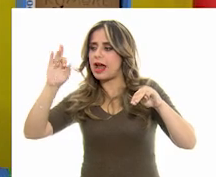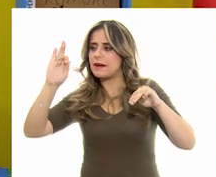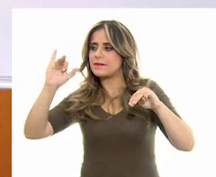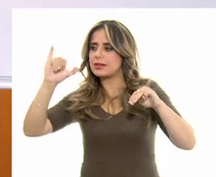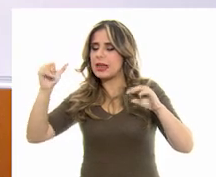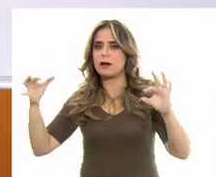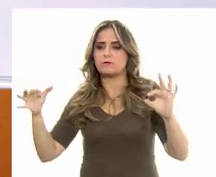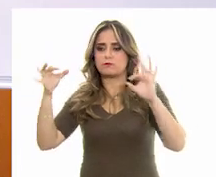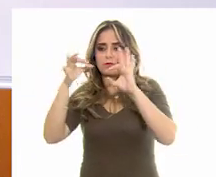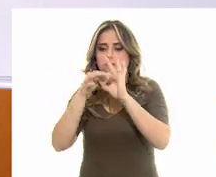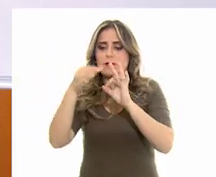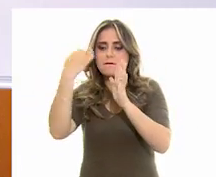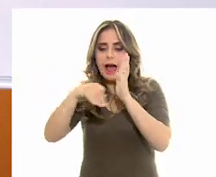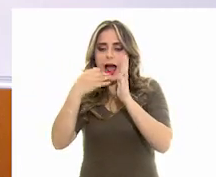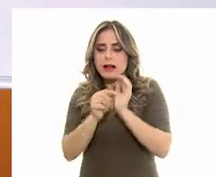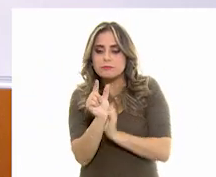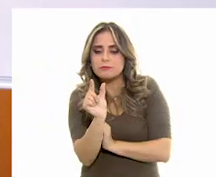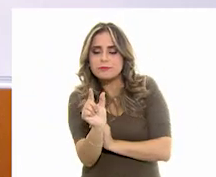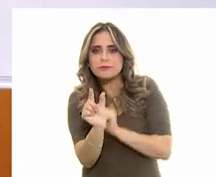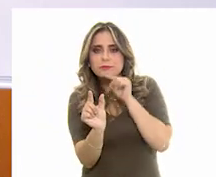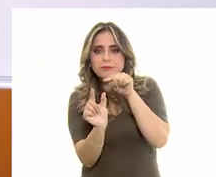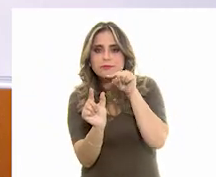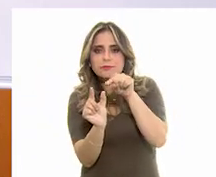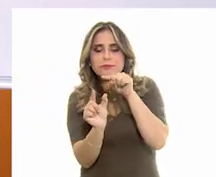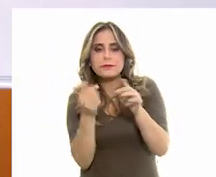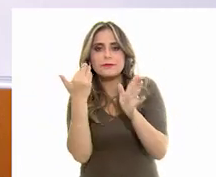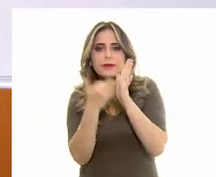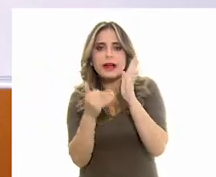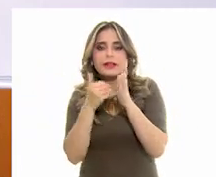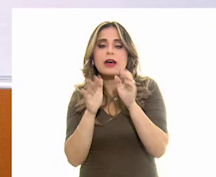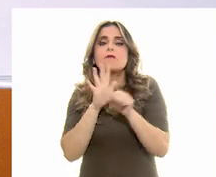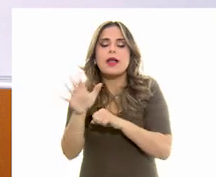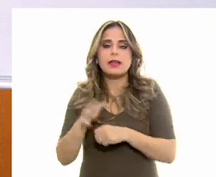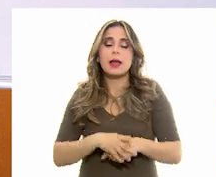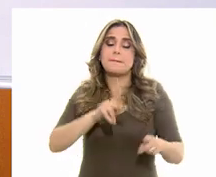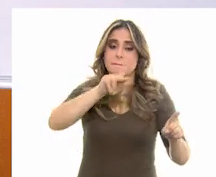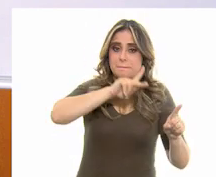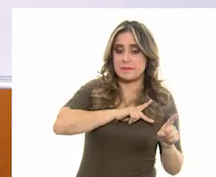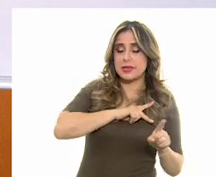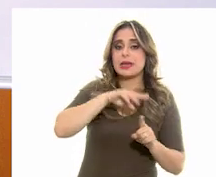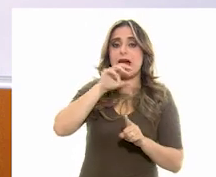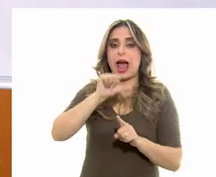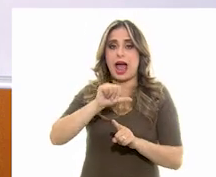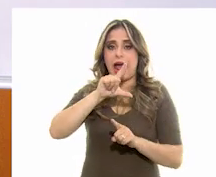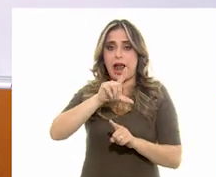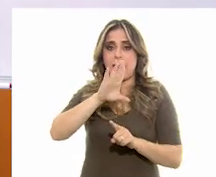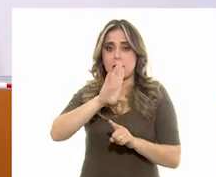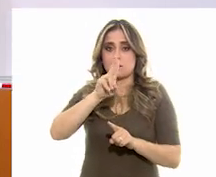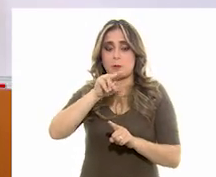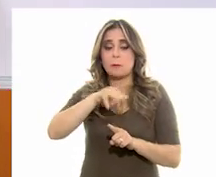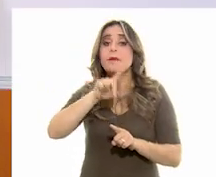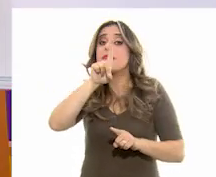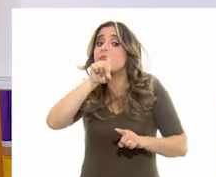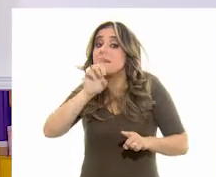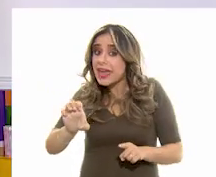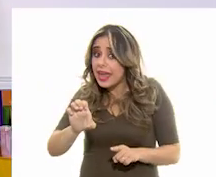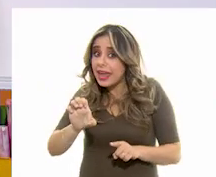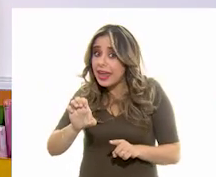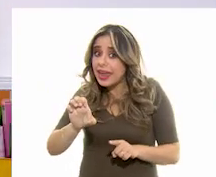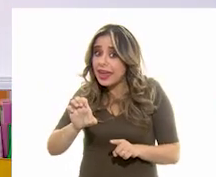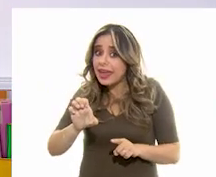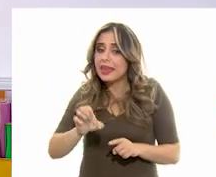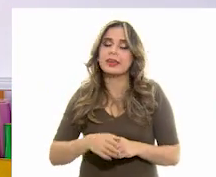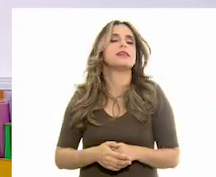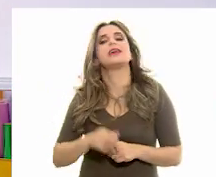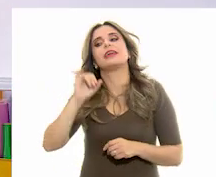una palabra corta. Exacto. Y entonces anotamos mi álbum de infografías.